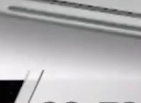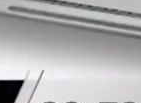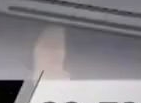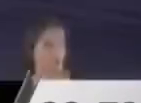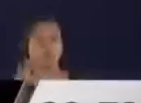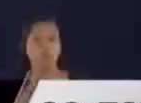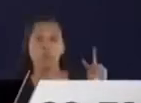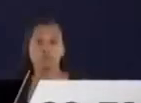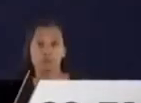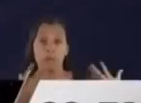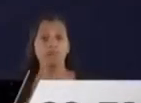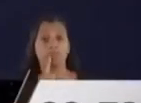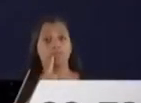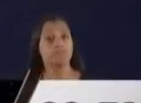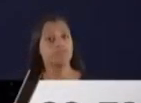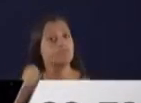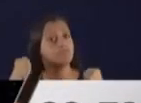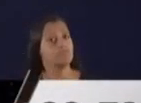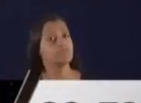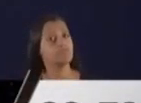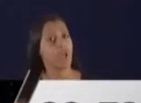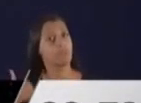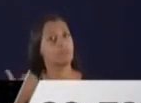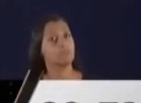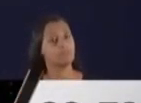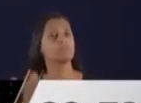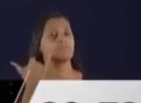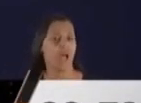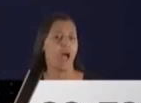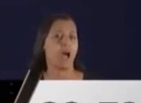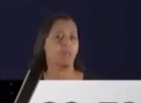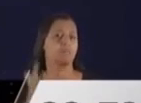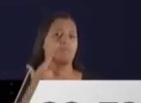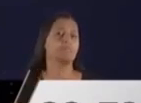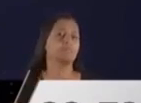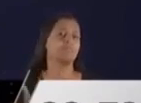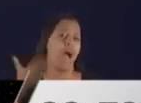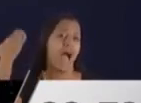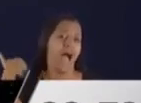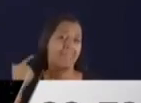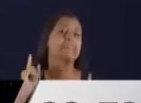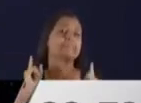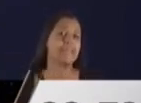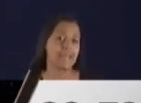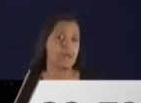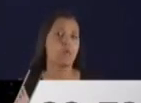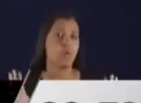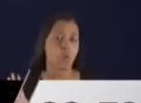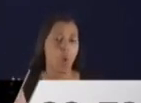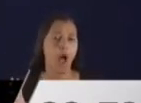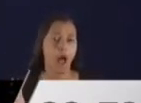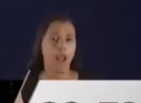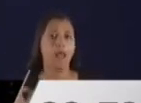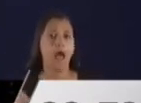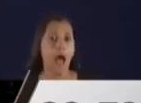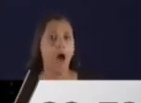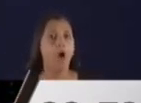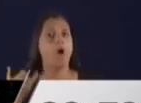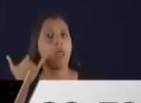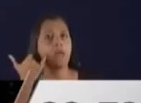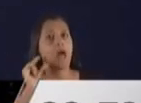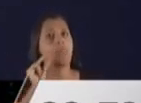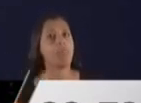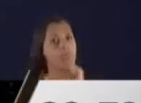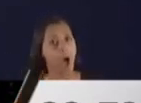se tomó la decisión de avanzar esto por supuesto ya se ya lo habíamos comunicado pero estamos dando los primeros